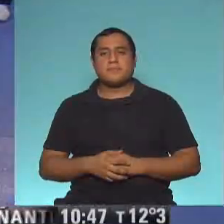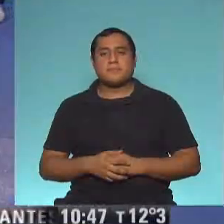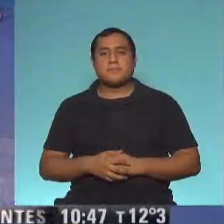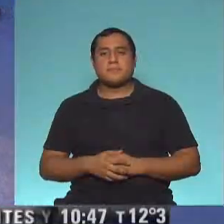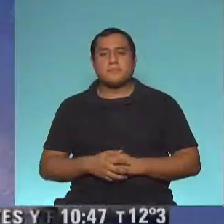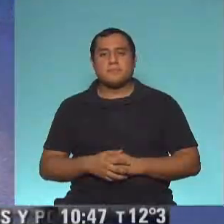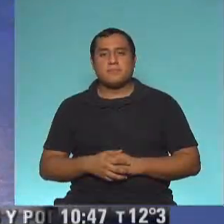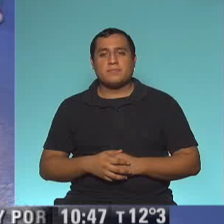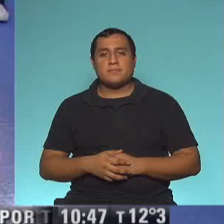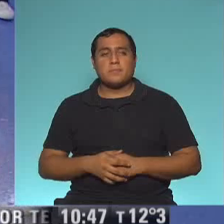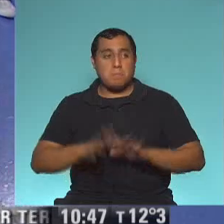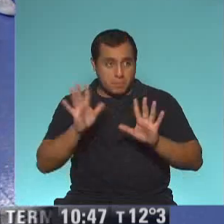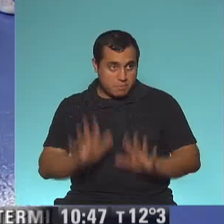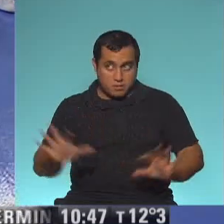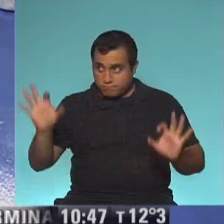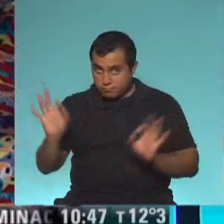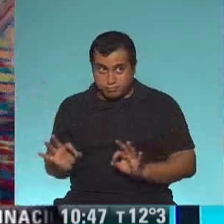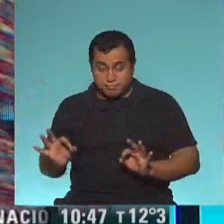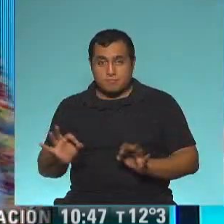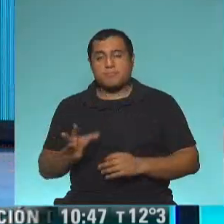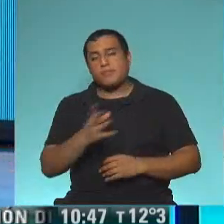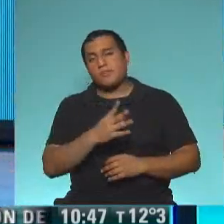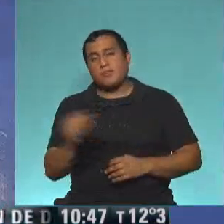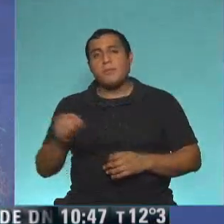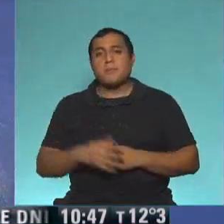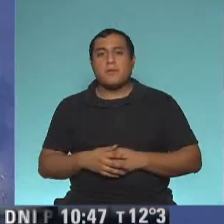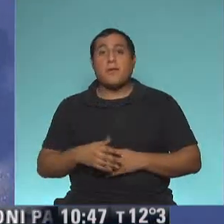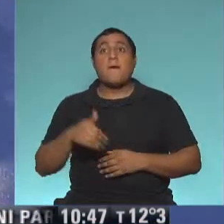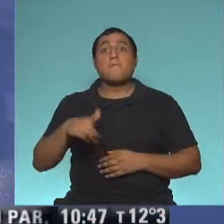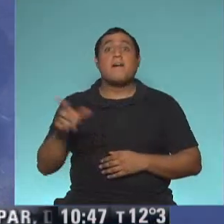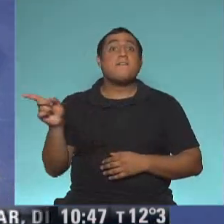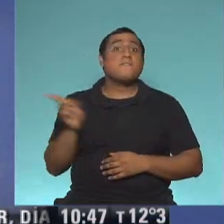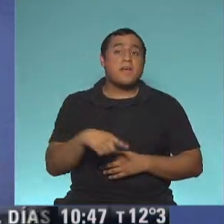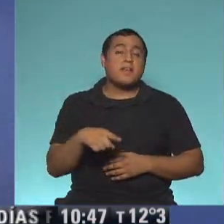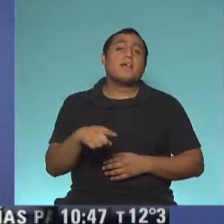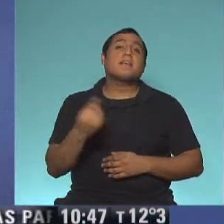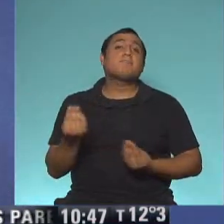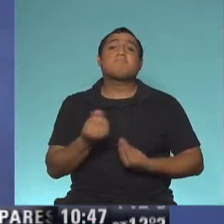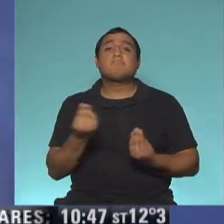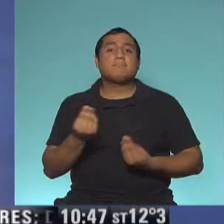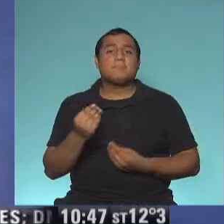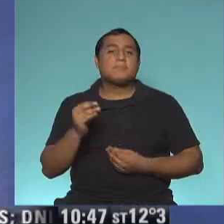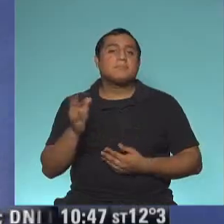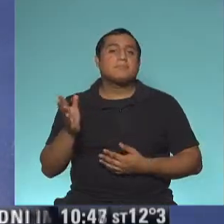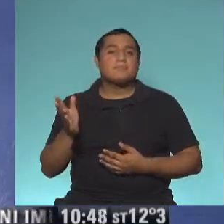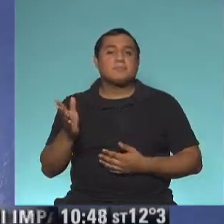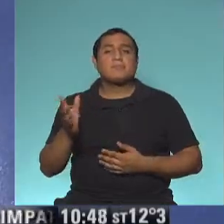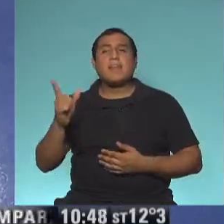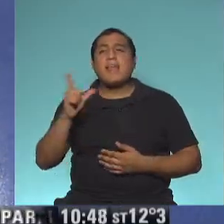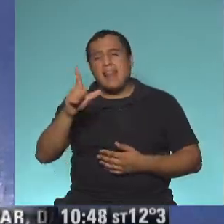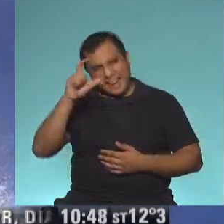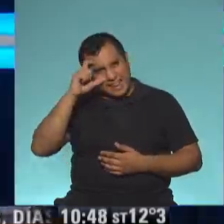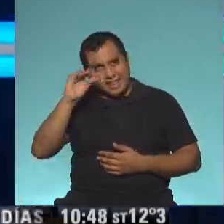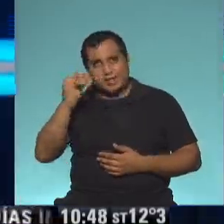moda. ¡Preparen! ¡Preparen! ¡Y ahí viene! ¡Y ahí viene! ¡La